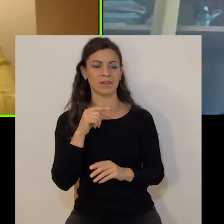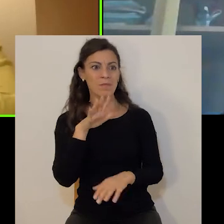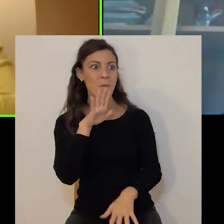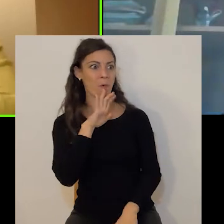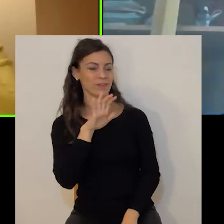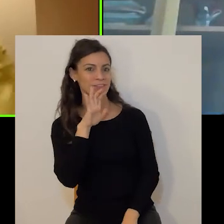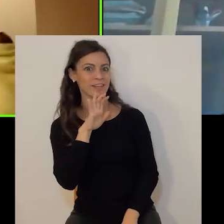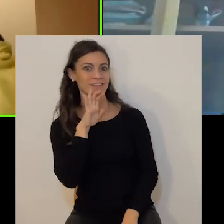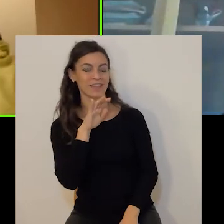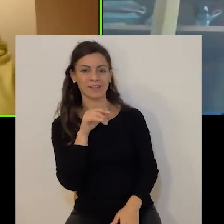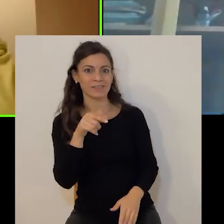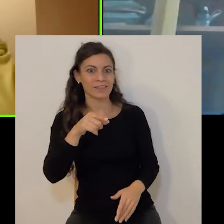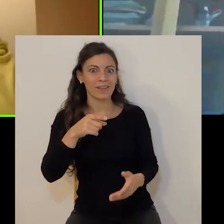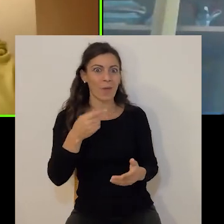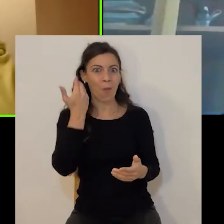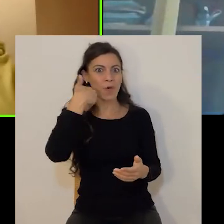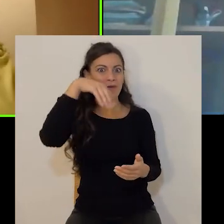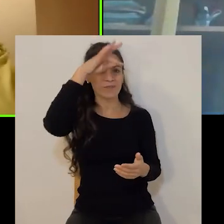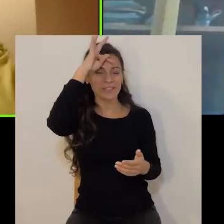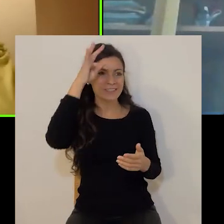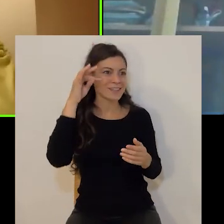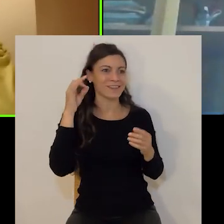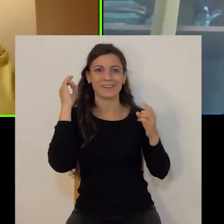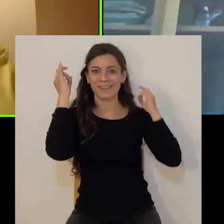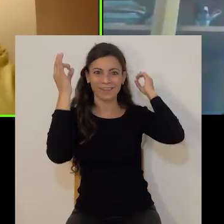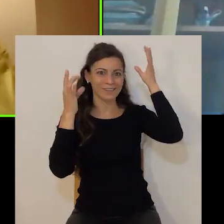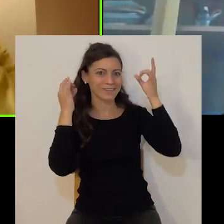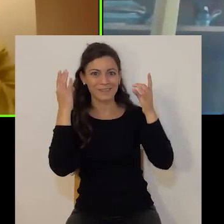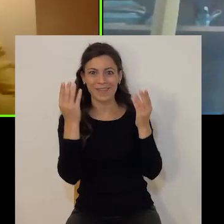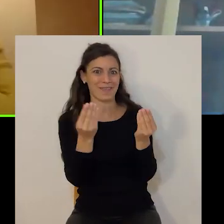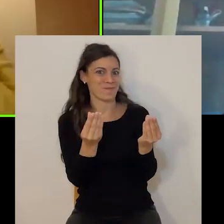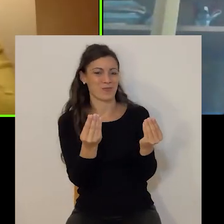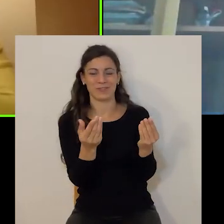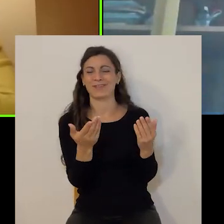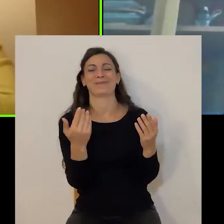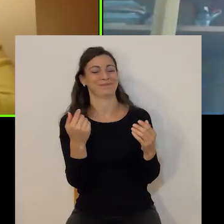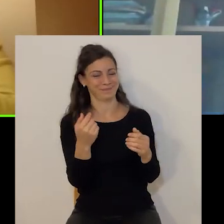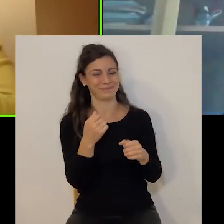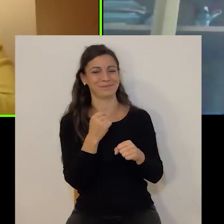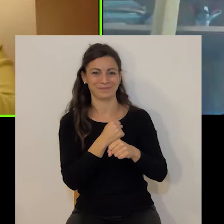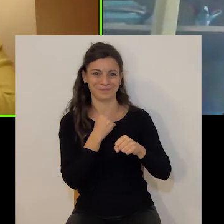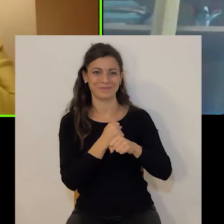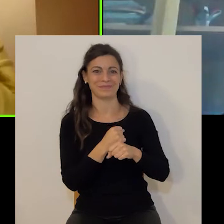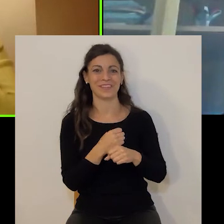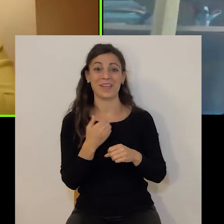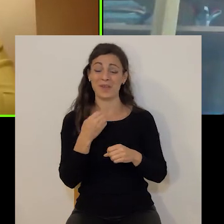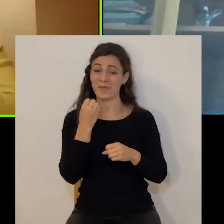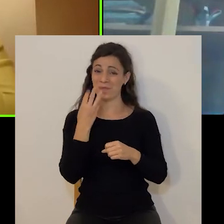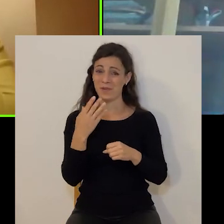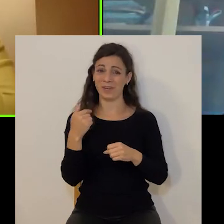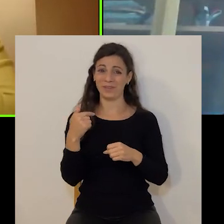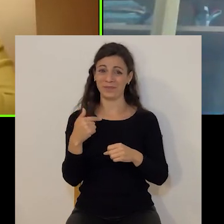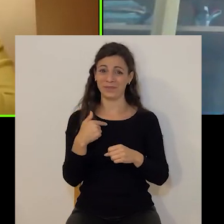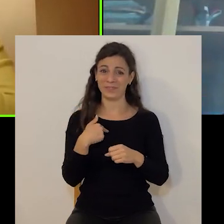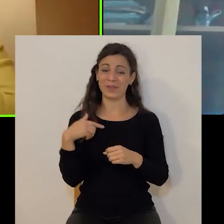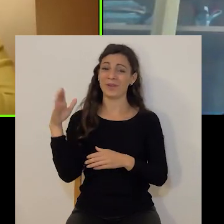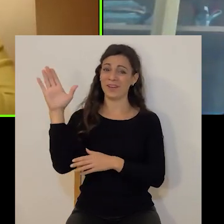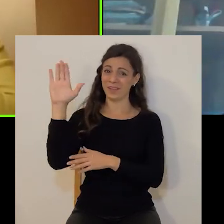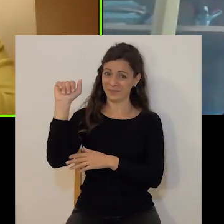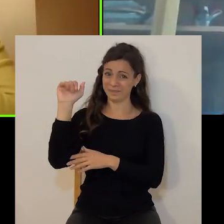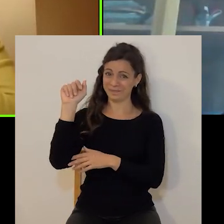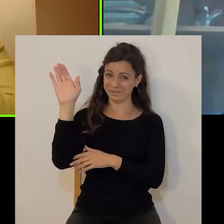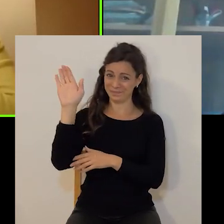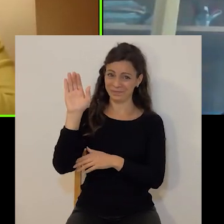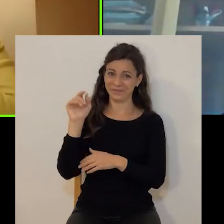Sí, vamos, nos has dejado un fin de semana lleno de tareas pendientes. Bueno, pues voy a despedirme de ti con mucho pesar porque